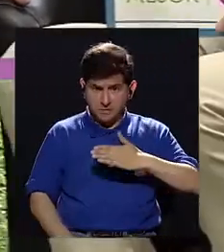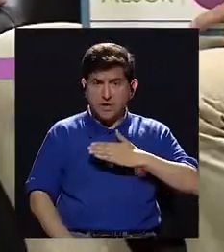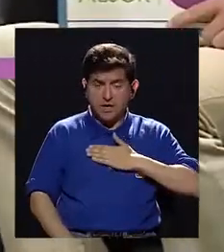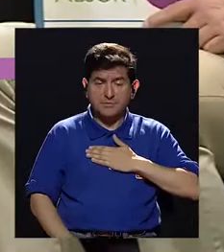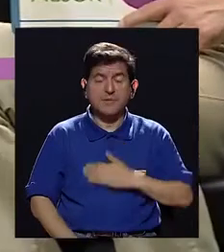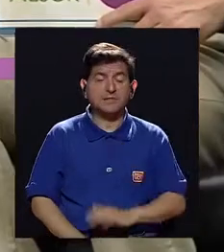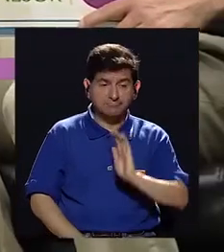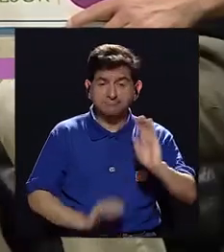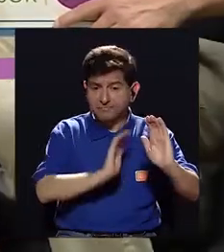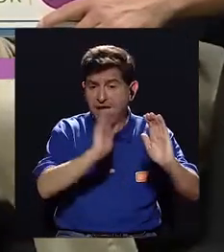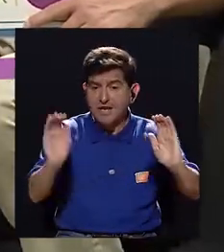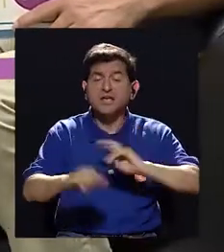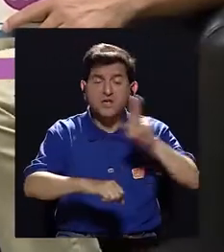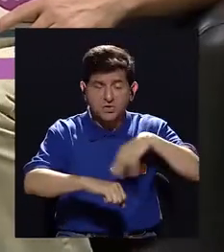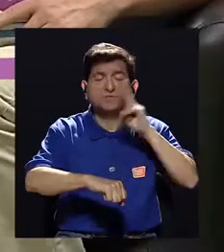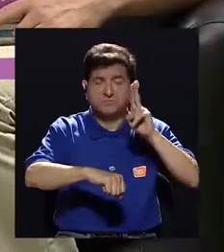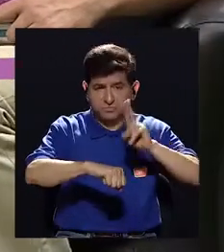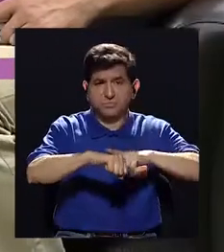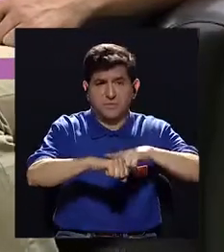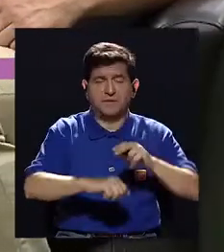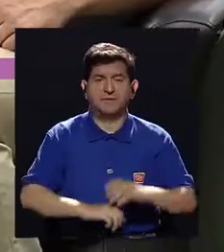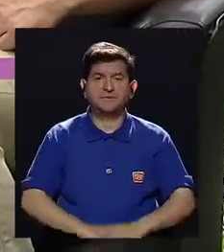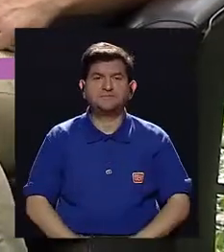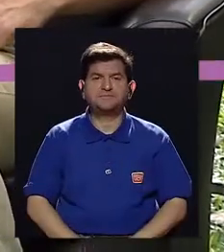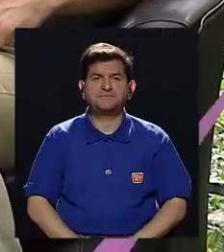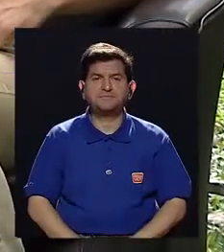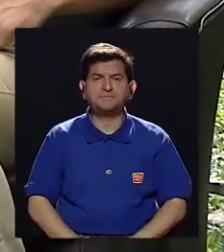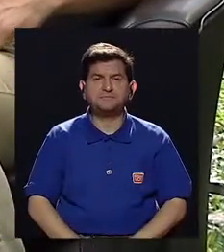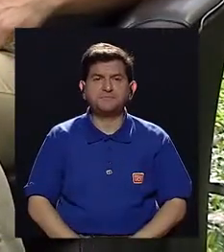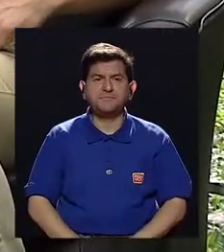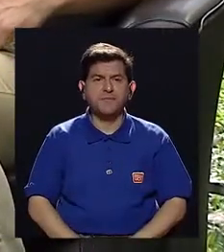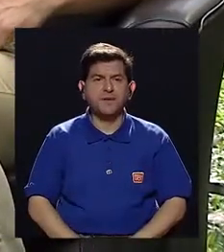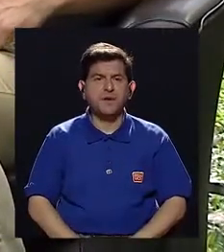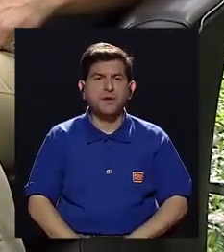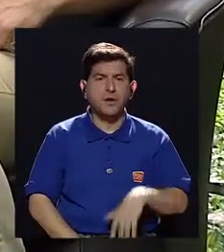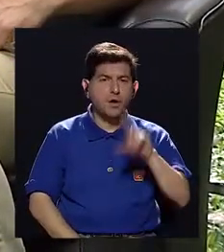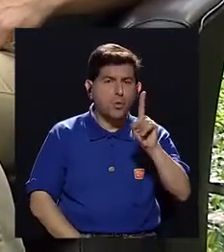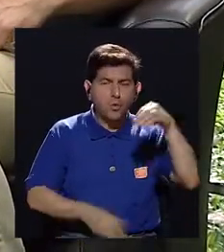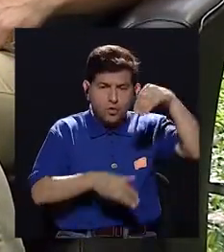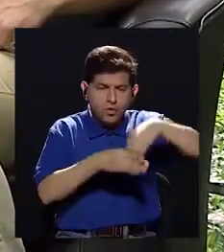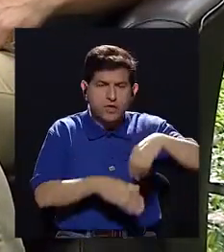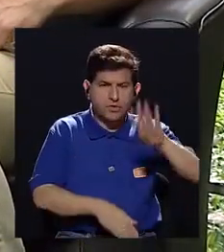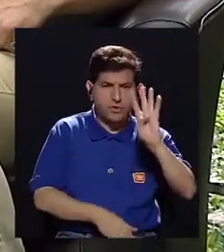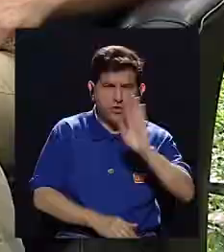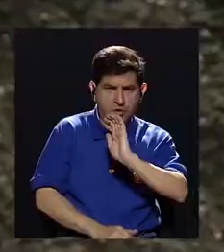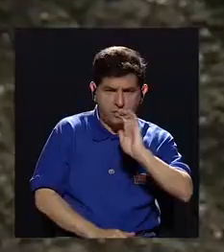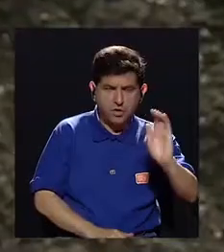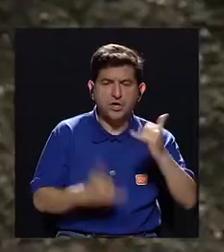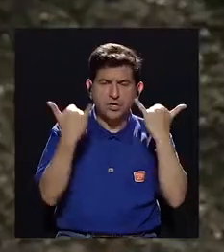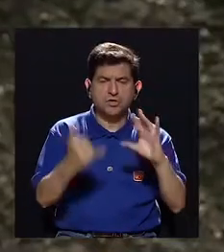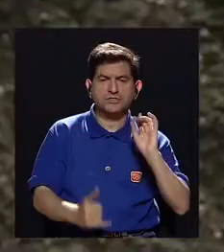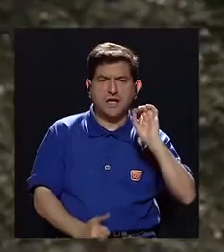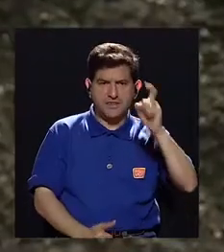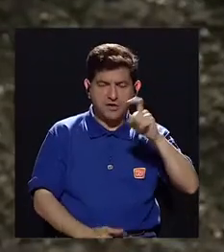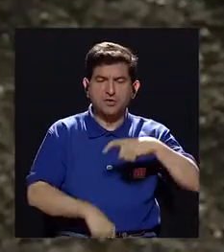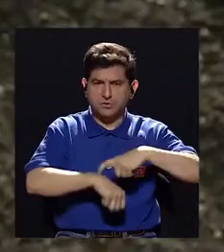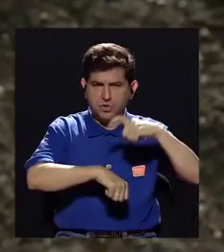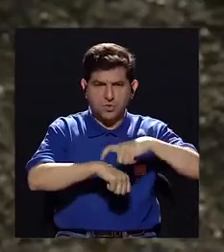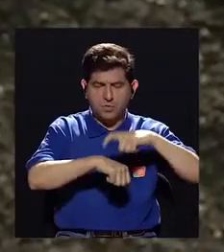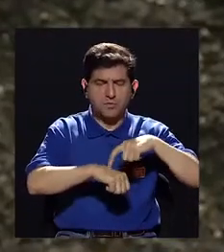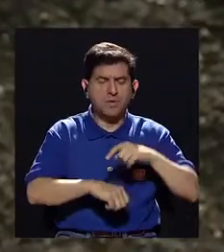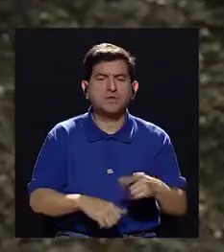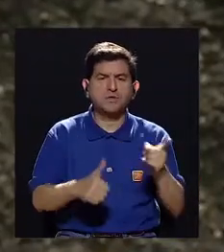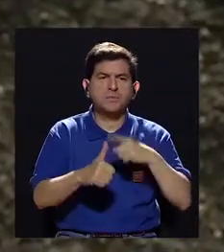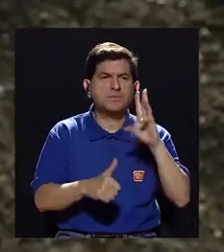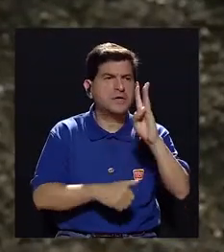en la población pediátrica es muy común. Básicamente, uno de cada cuatro niños ha sido diagnosticado en algún